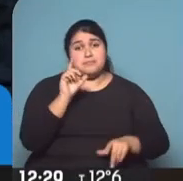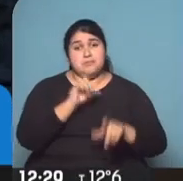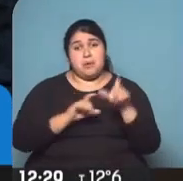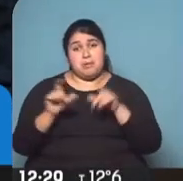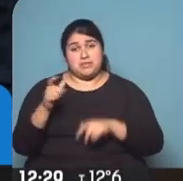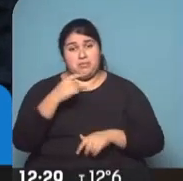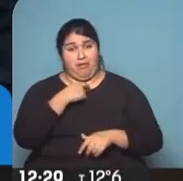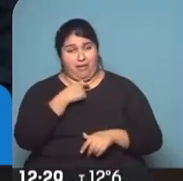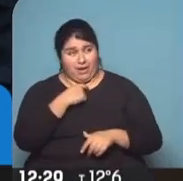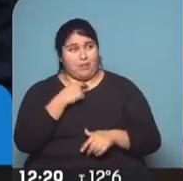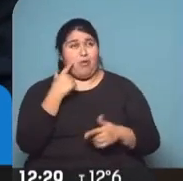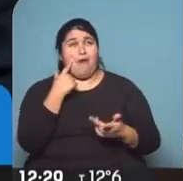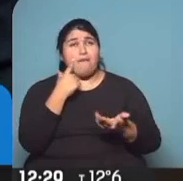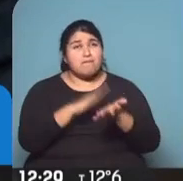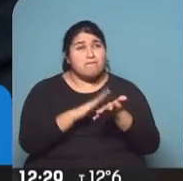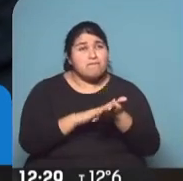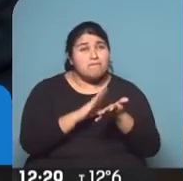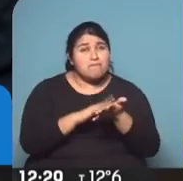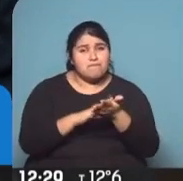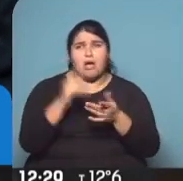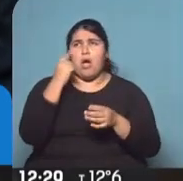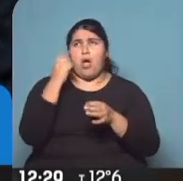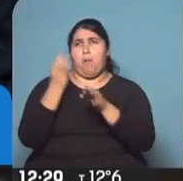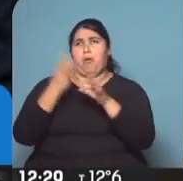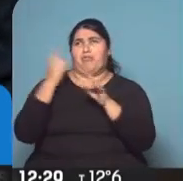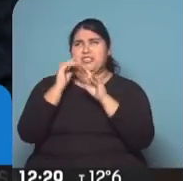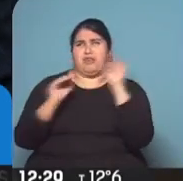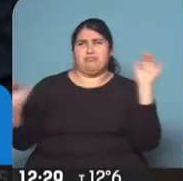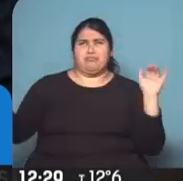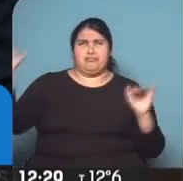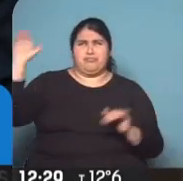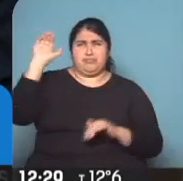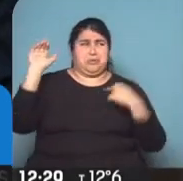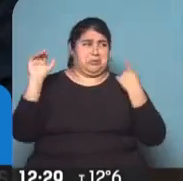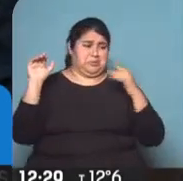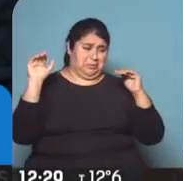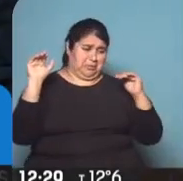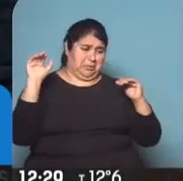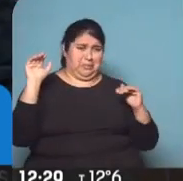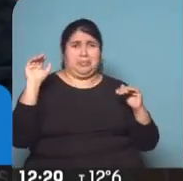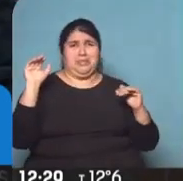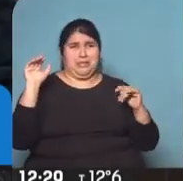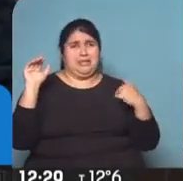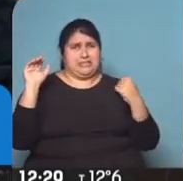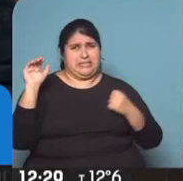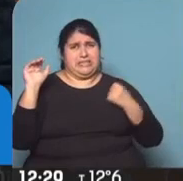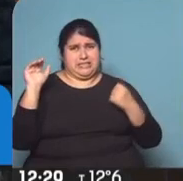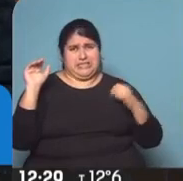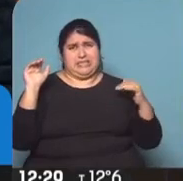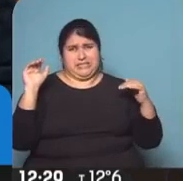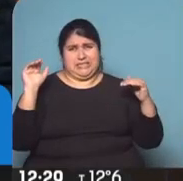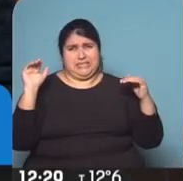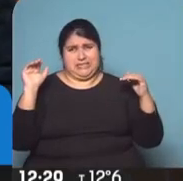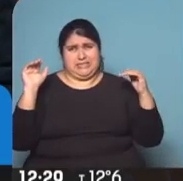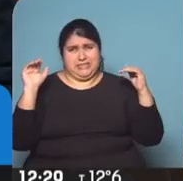ring con un peso pesado profesional y tienen que ejercitarse nosotros todavía estamos bastante flojos del ejercicio es la competitividad